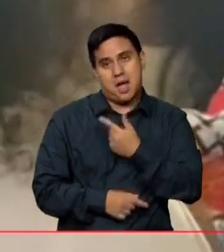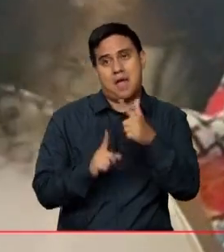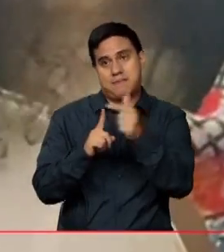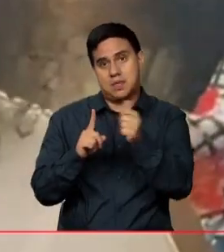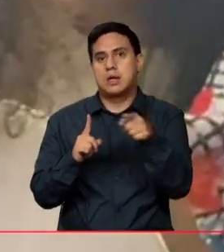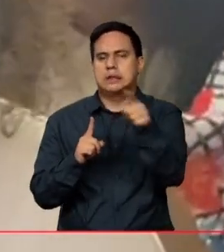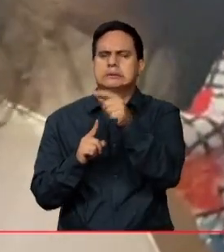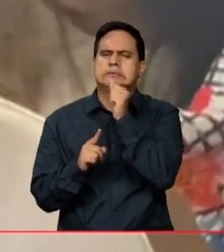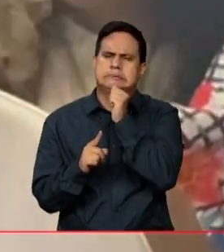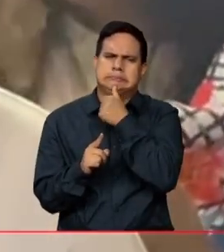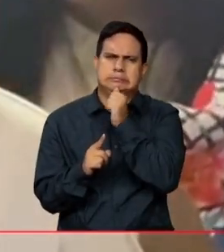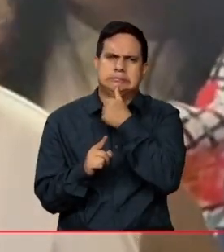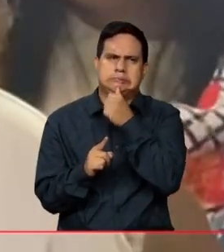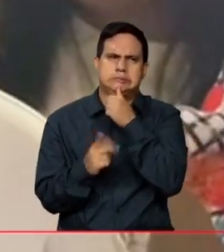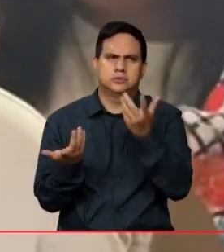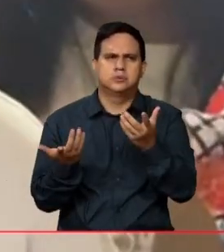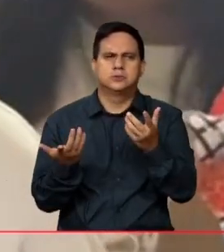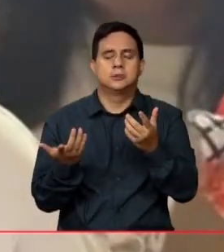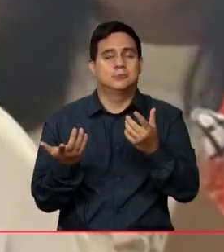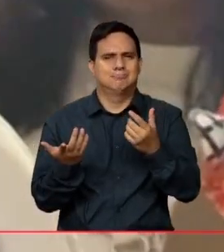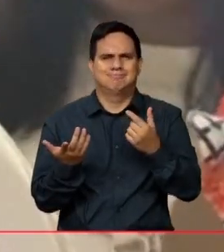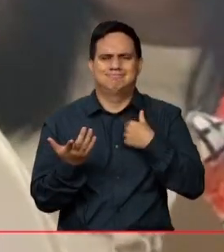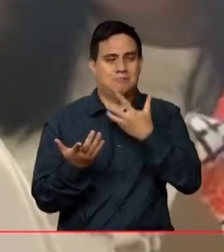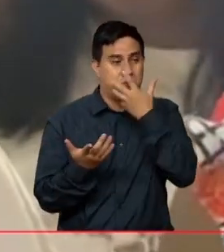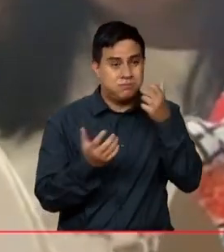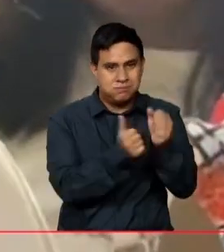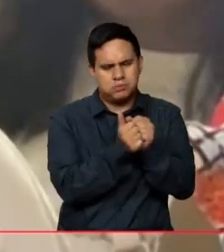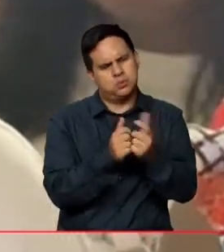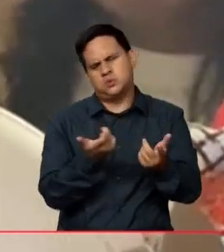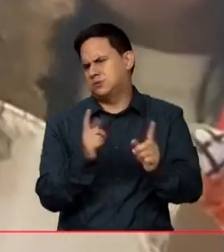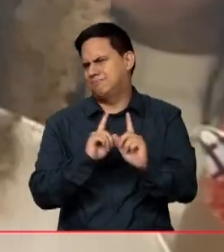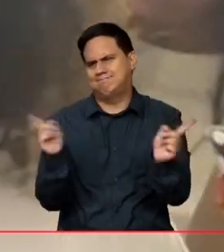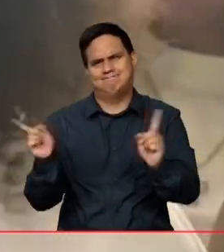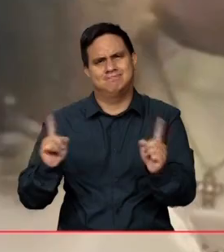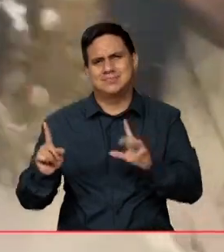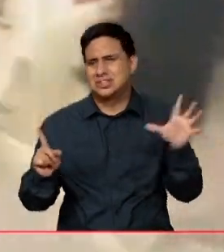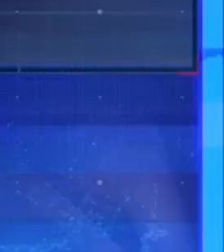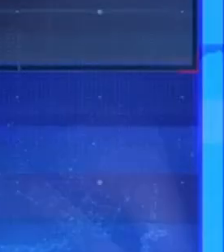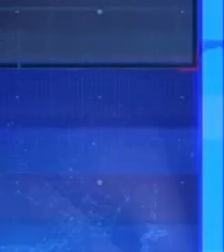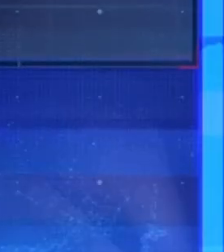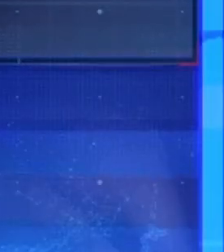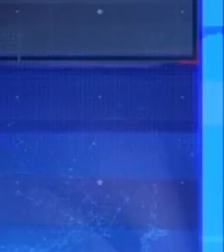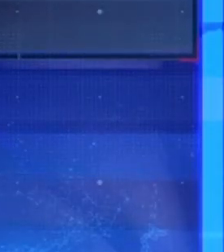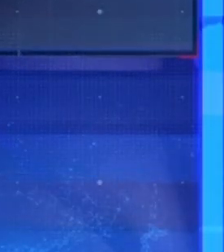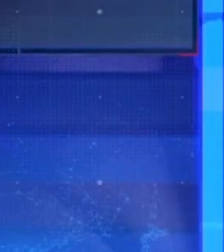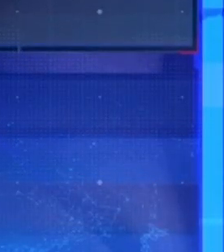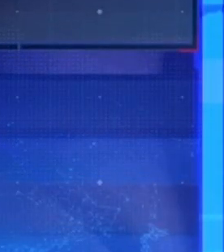realmente han sufrido mucho estas horas. Realmente el secuestro es un flagelo que no debería sufrir ningún chocuano ni ningún colombiano.